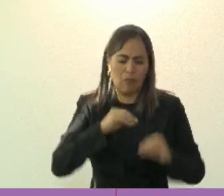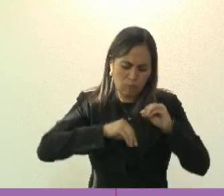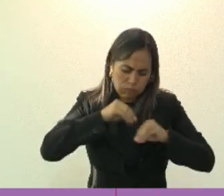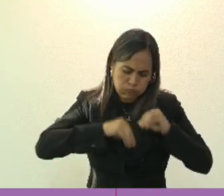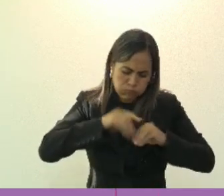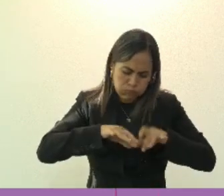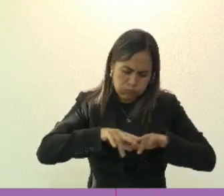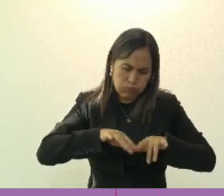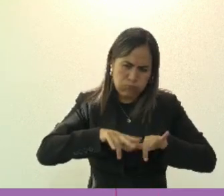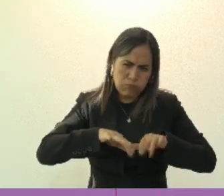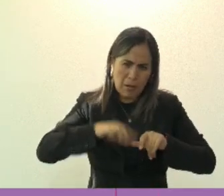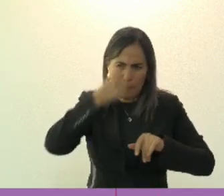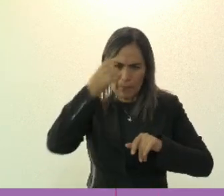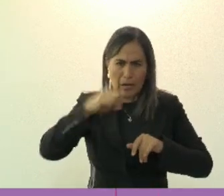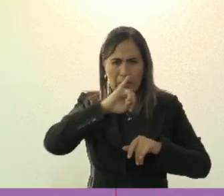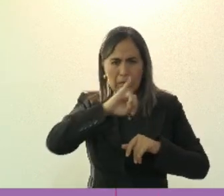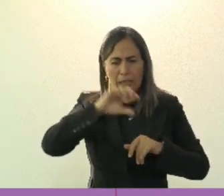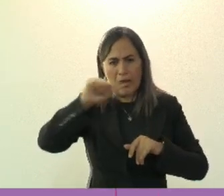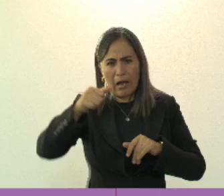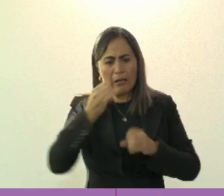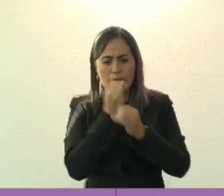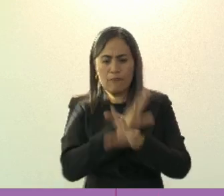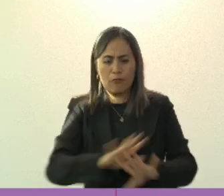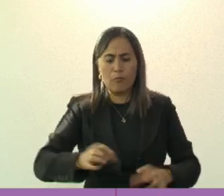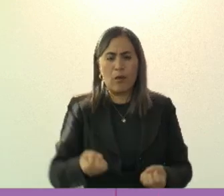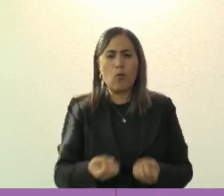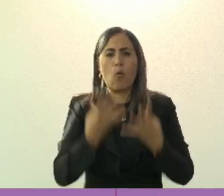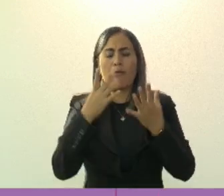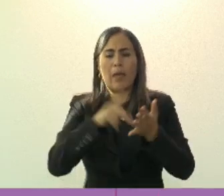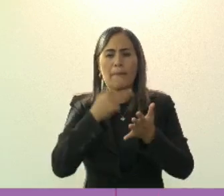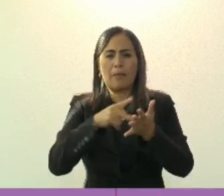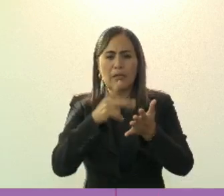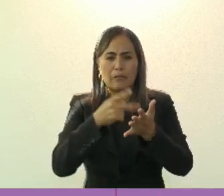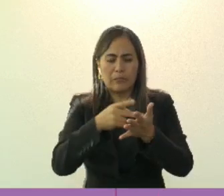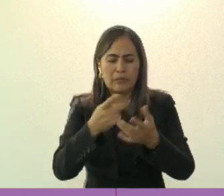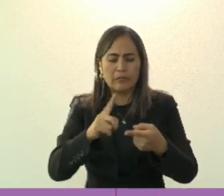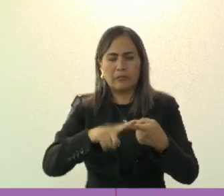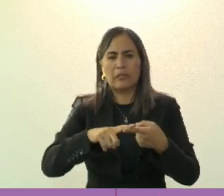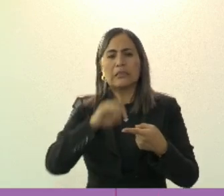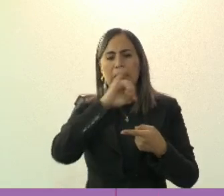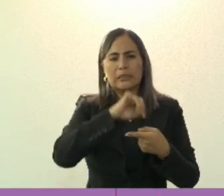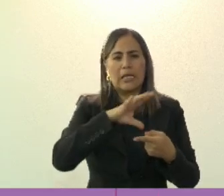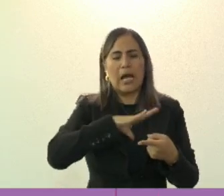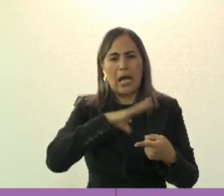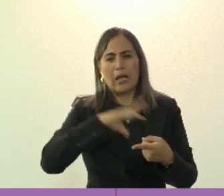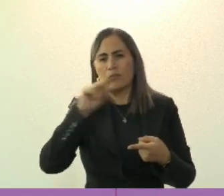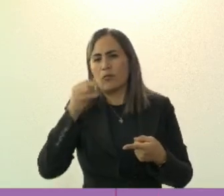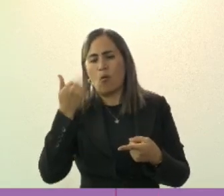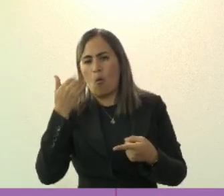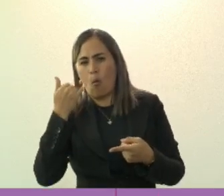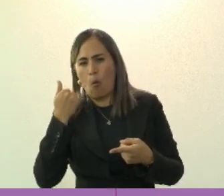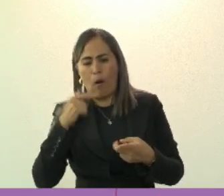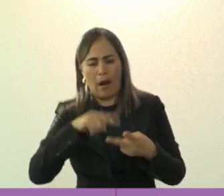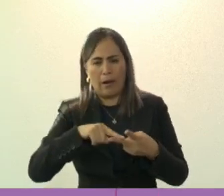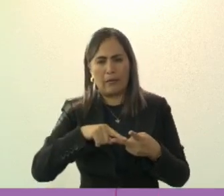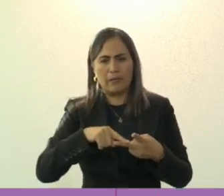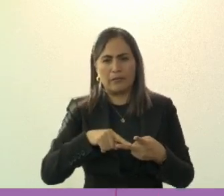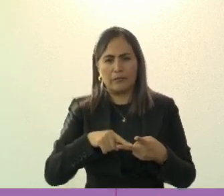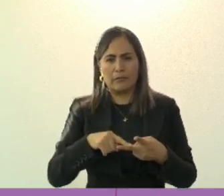inteligencia artificial se encargue de detectar en el informe cuántas referencias de dónde aparecen o no aparecen para empezar